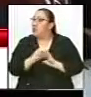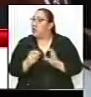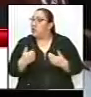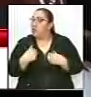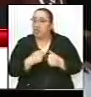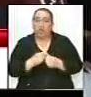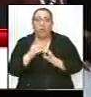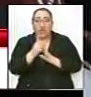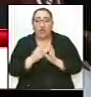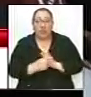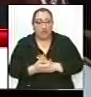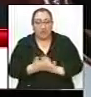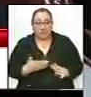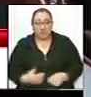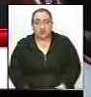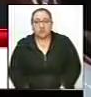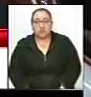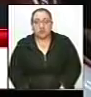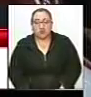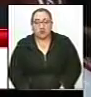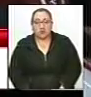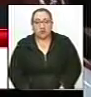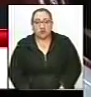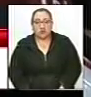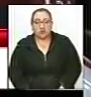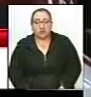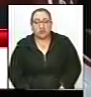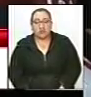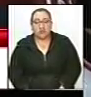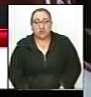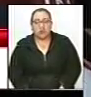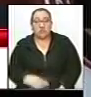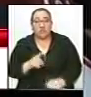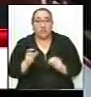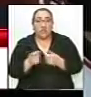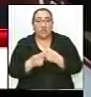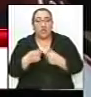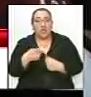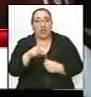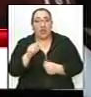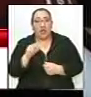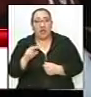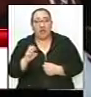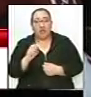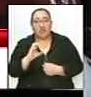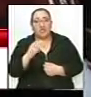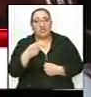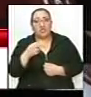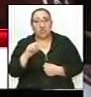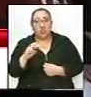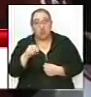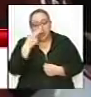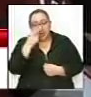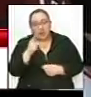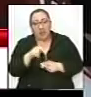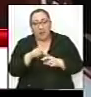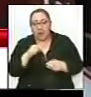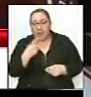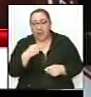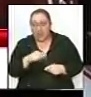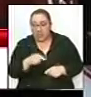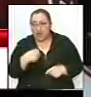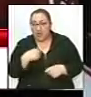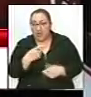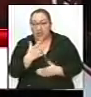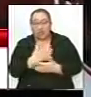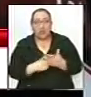con un dictamen. Algunas congresistas, como la congresista Glave, la congresista Chihuán, me pidieron que se vea ese día en el Pleno. Para eso tenía